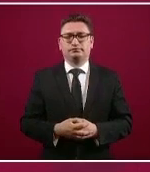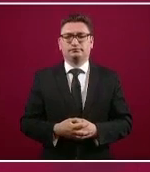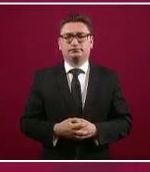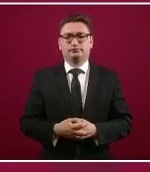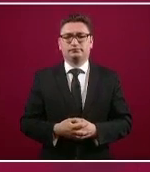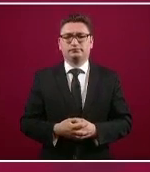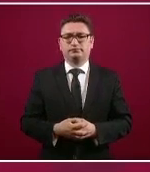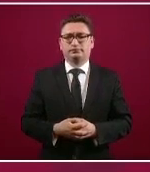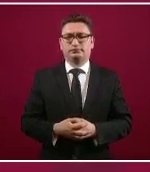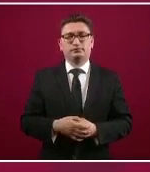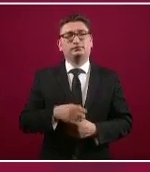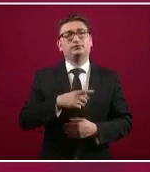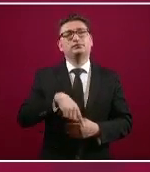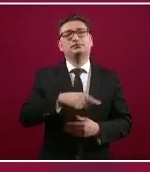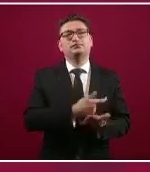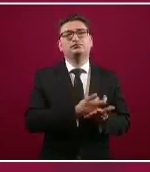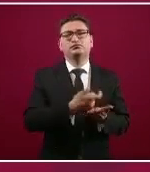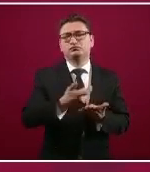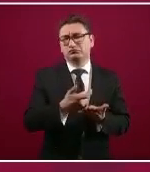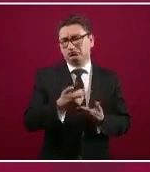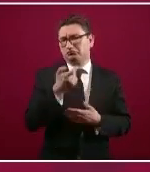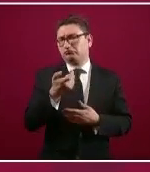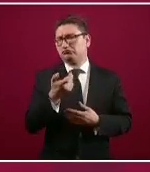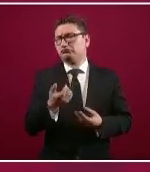van a ganar en promedio,